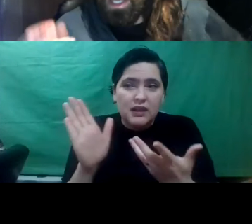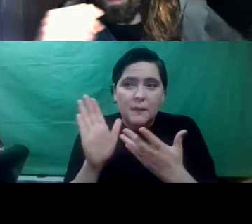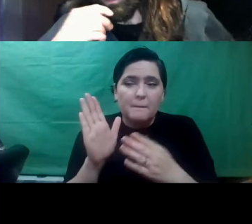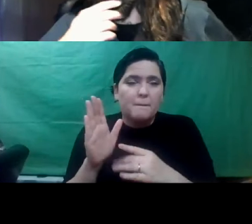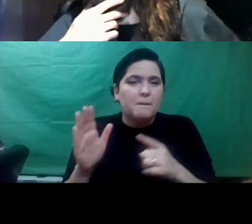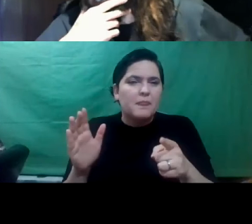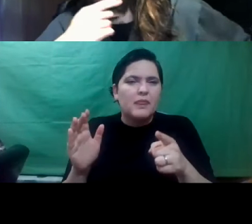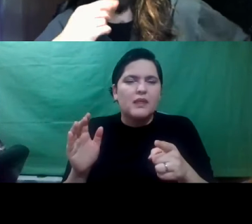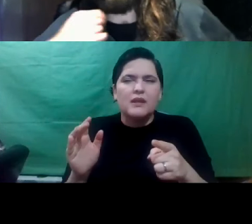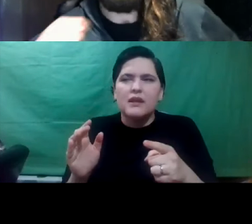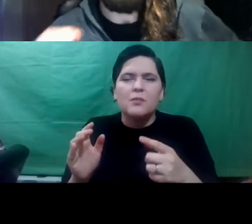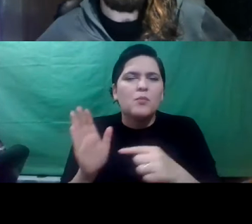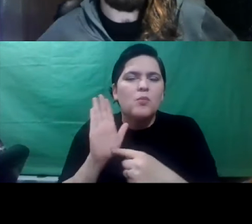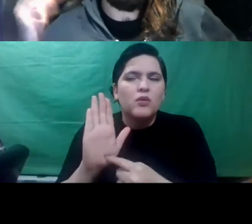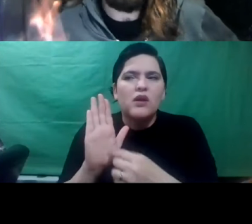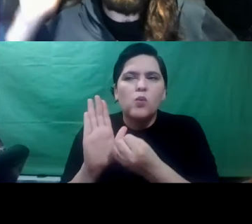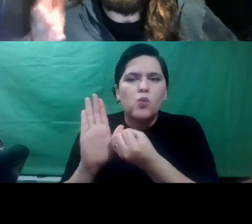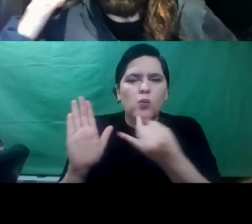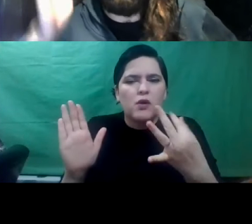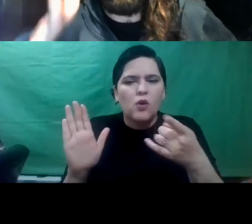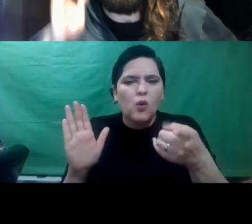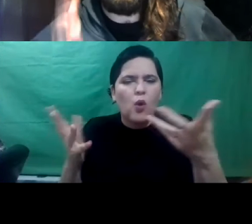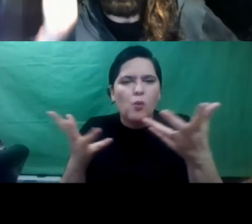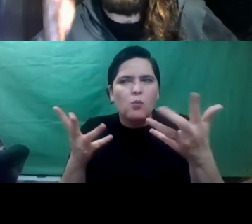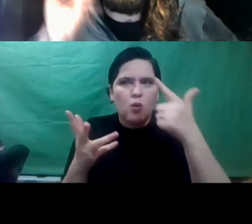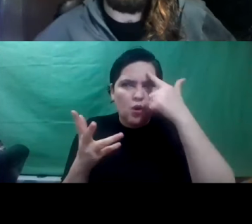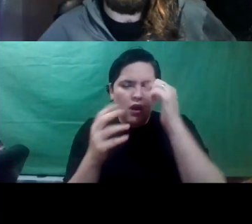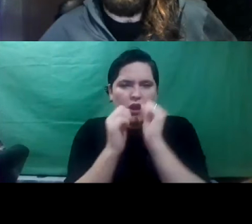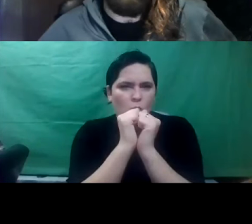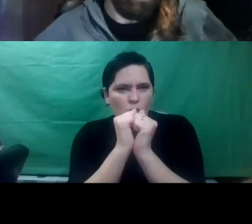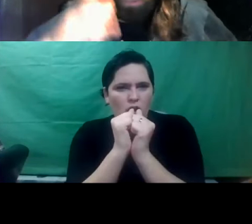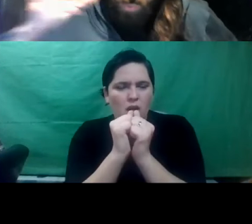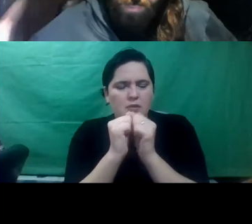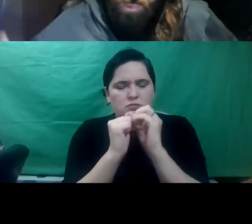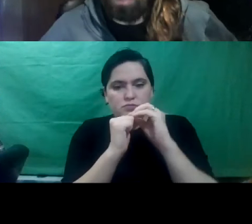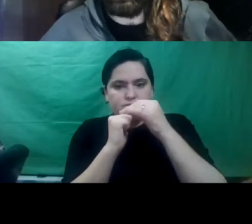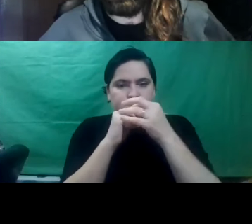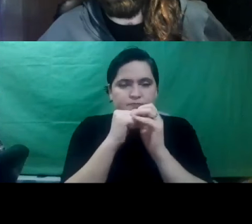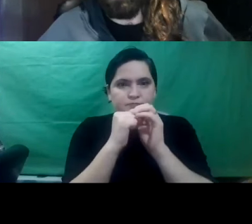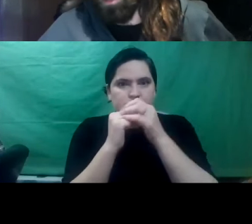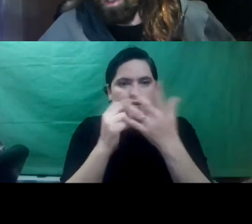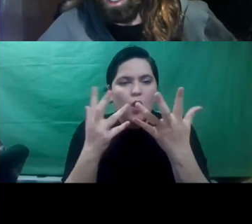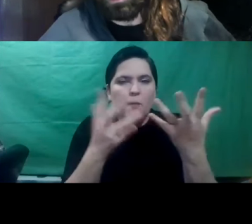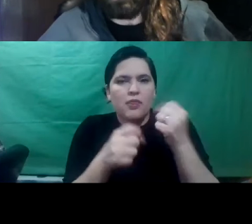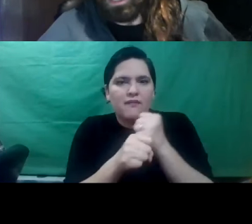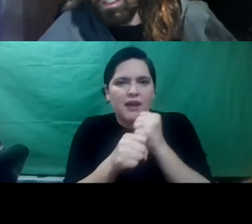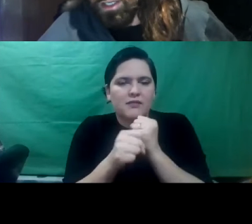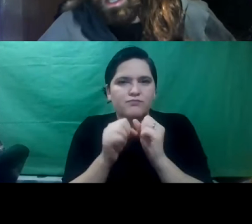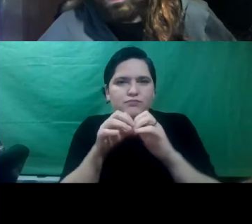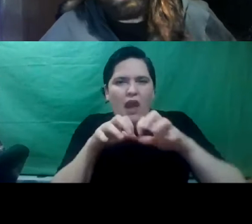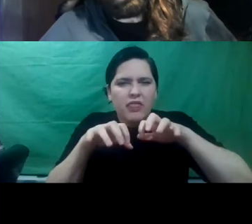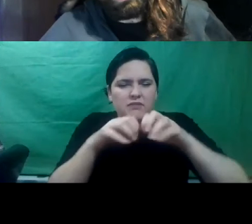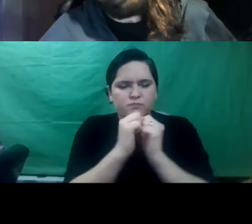rate, ya que representa el número de neuronas que están disparando en cada instante de tiempo. Entonces, una aproximación a la actividad promedio de las áreas